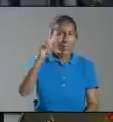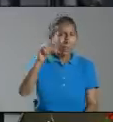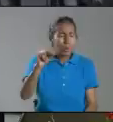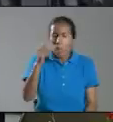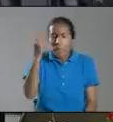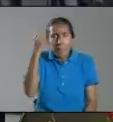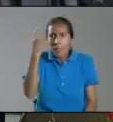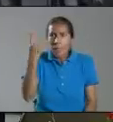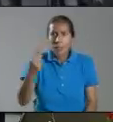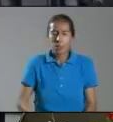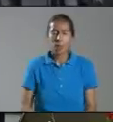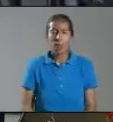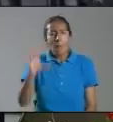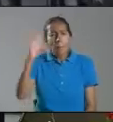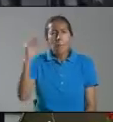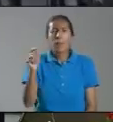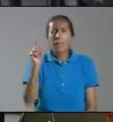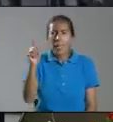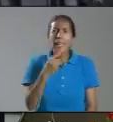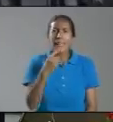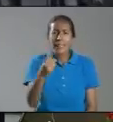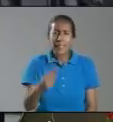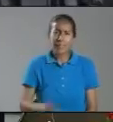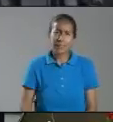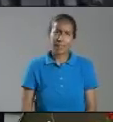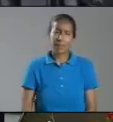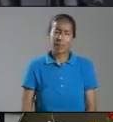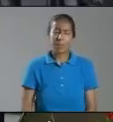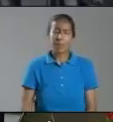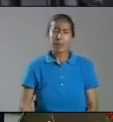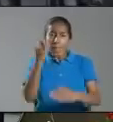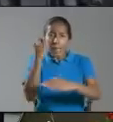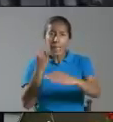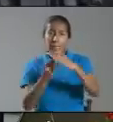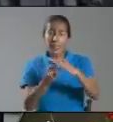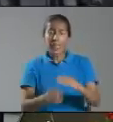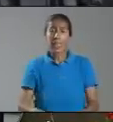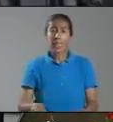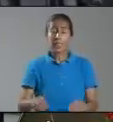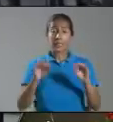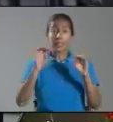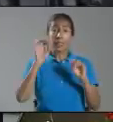que no entiendo. ¿Por qué dice aquí en Isaías 53